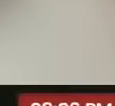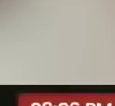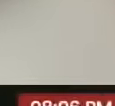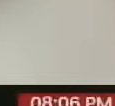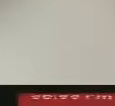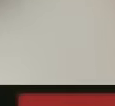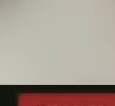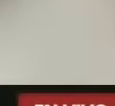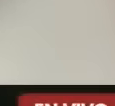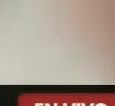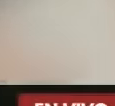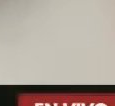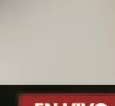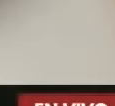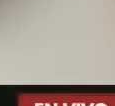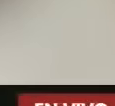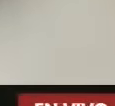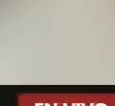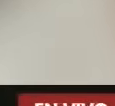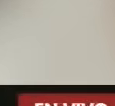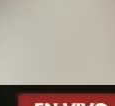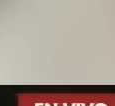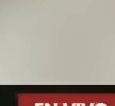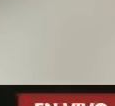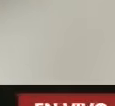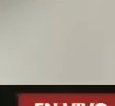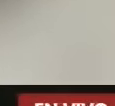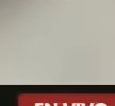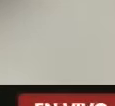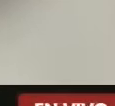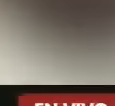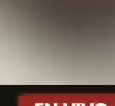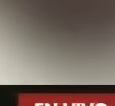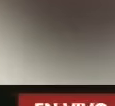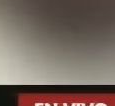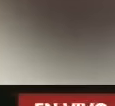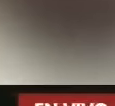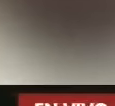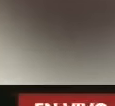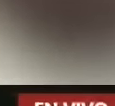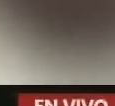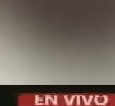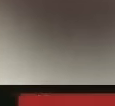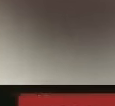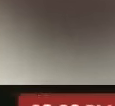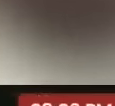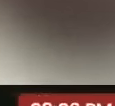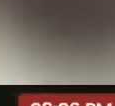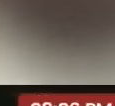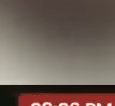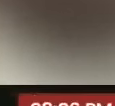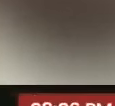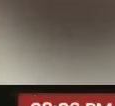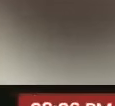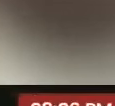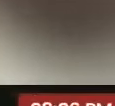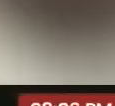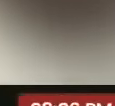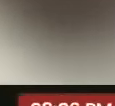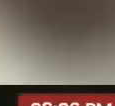nosotras y de verdad que cuando me bajé y culminó el acto, yo dije, nadie cree e imagina